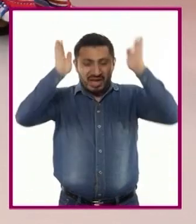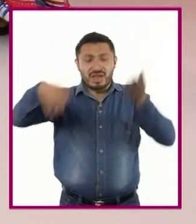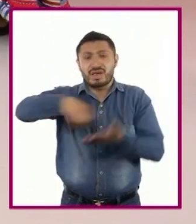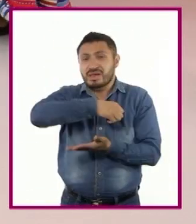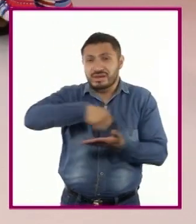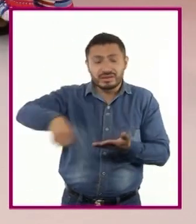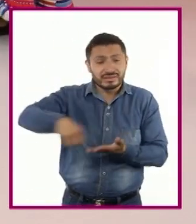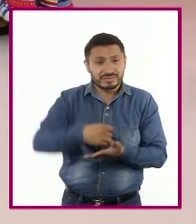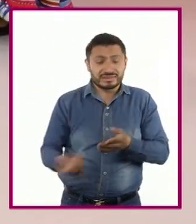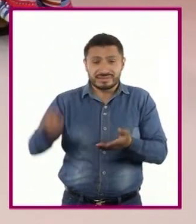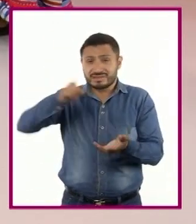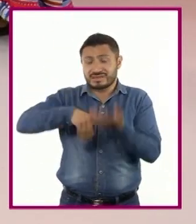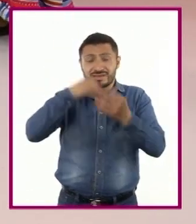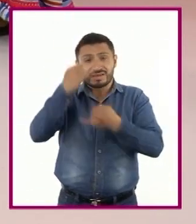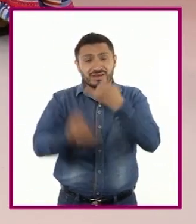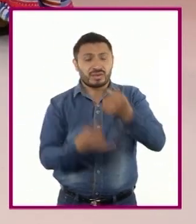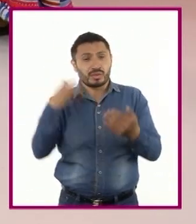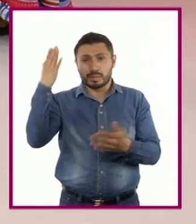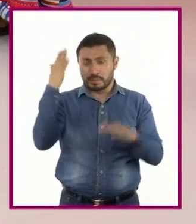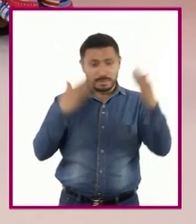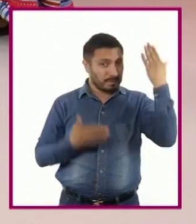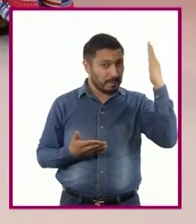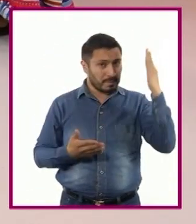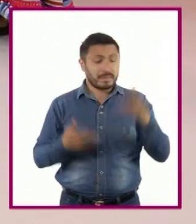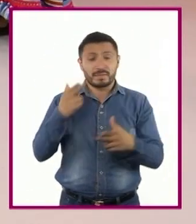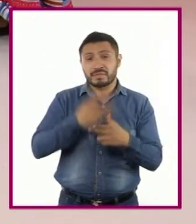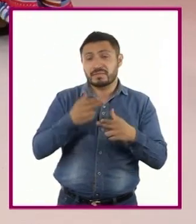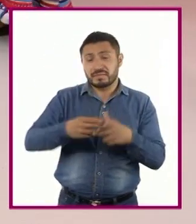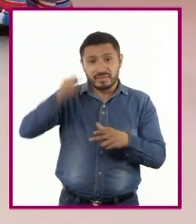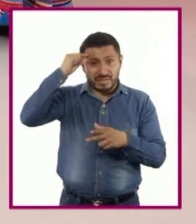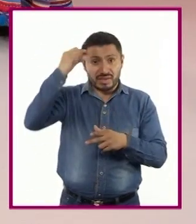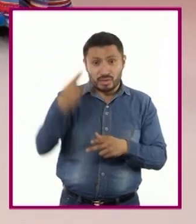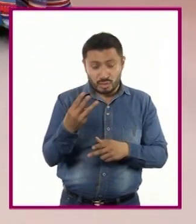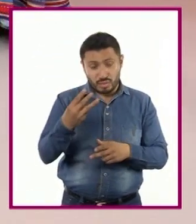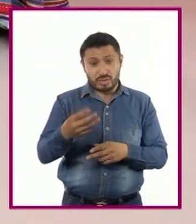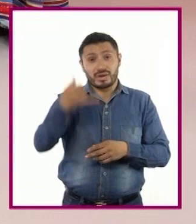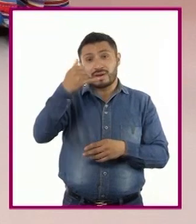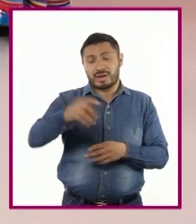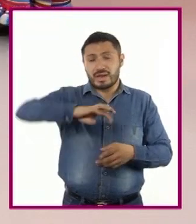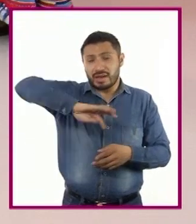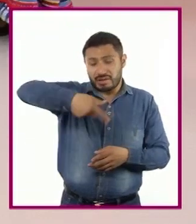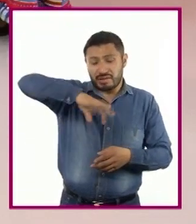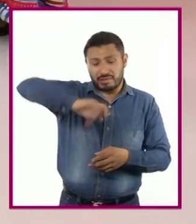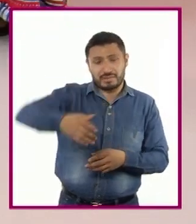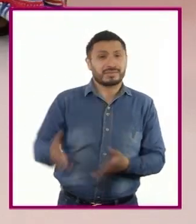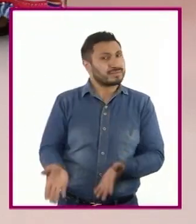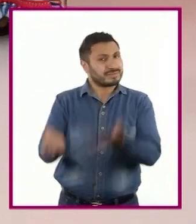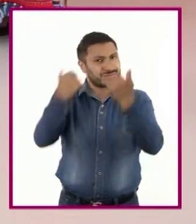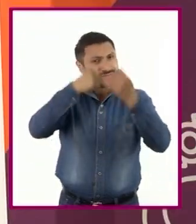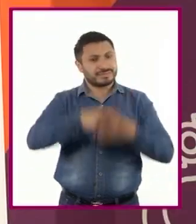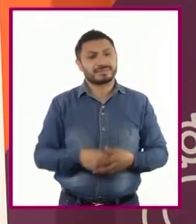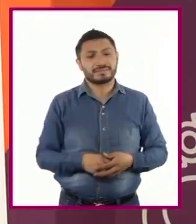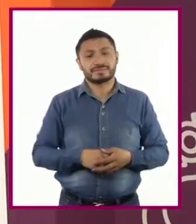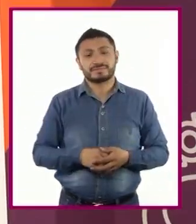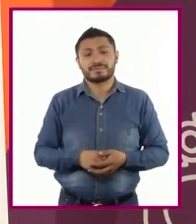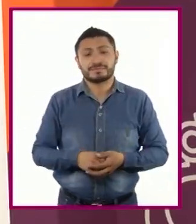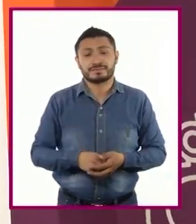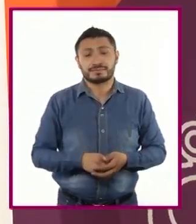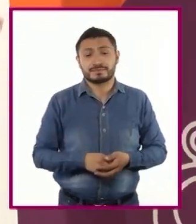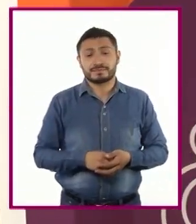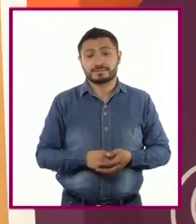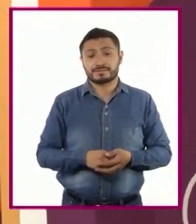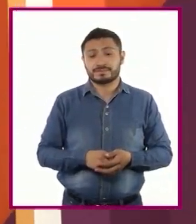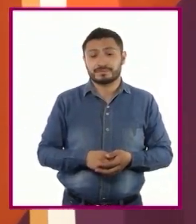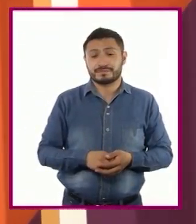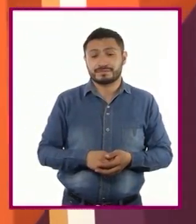planchar en un juego de espejos. Hasta el cubo y la pirinola. Acompáñame. Pues